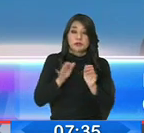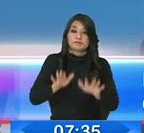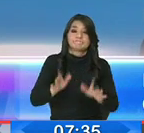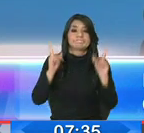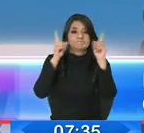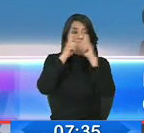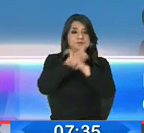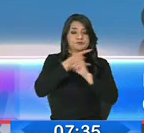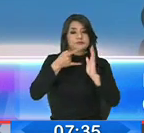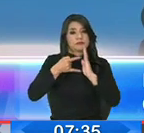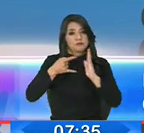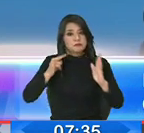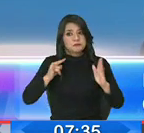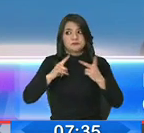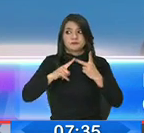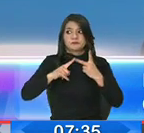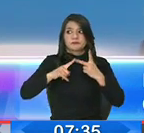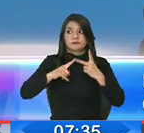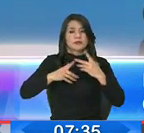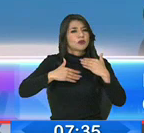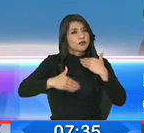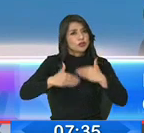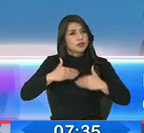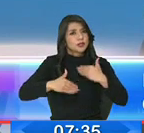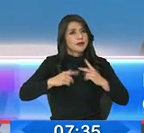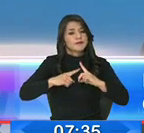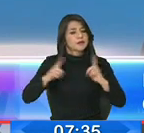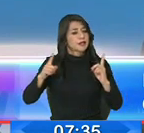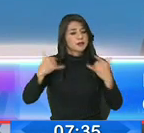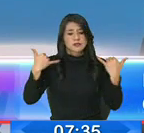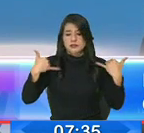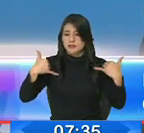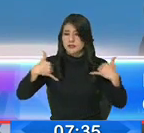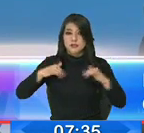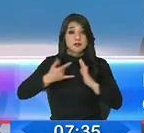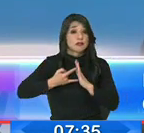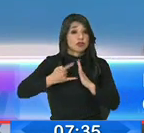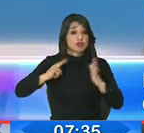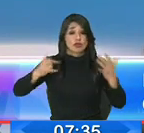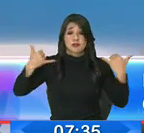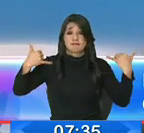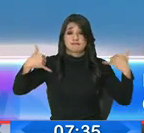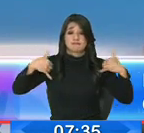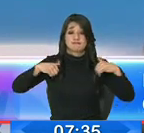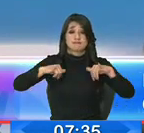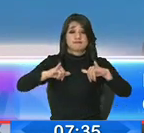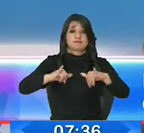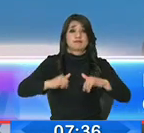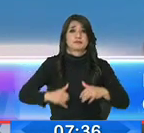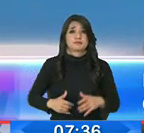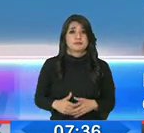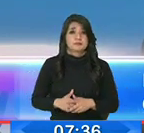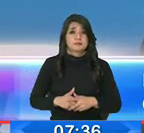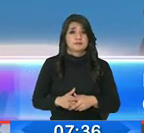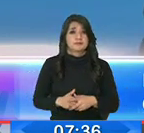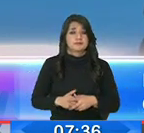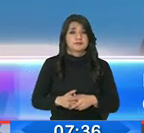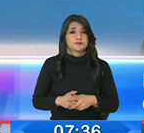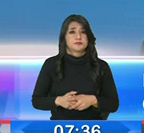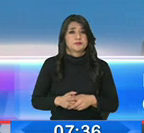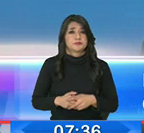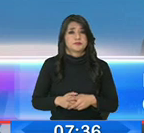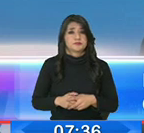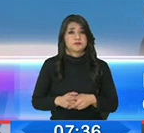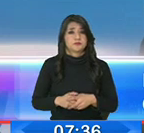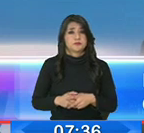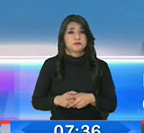la tecnología, de la robótica, que es imparable, considerar cómo lograr que por lo menos el